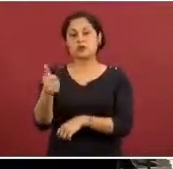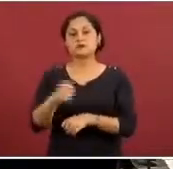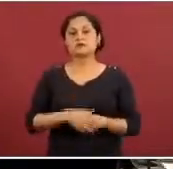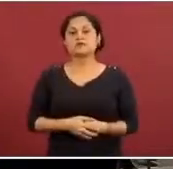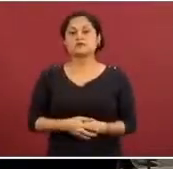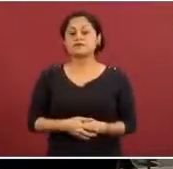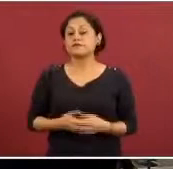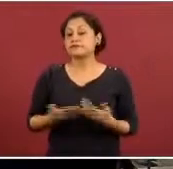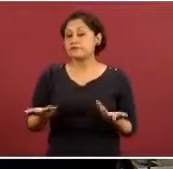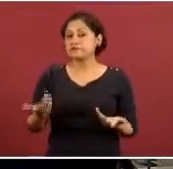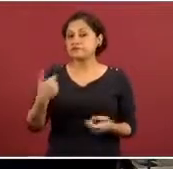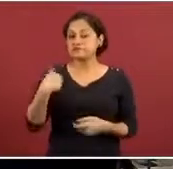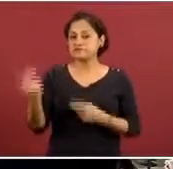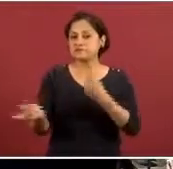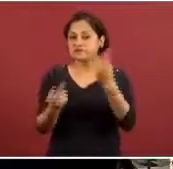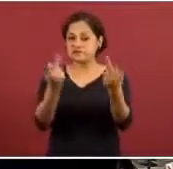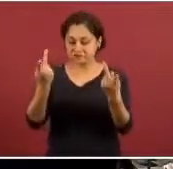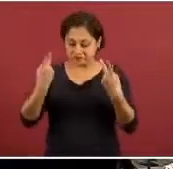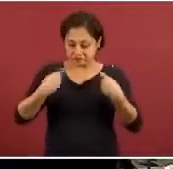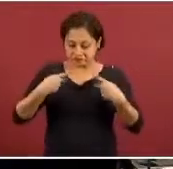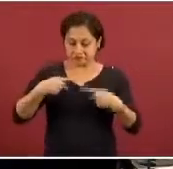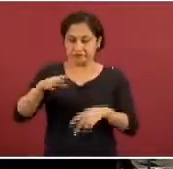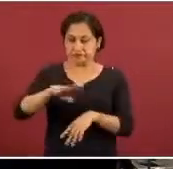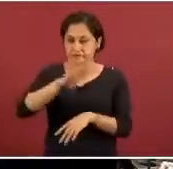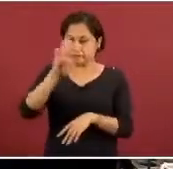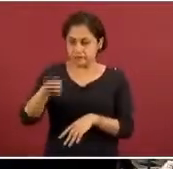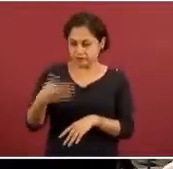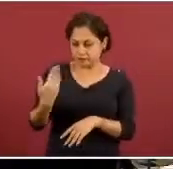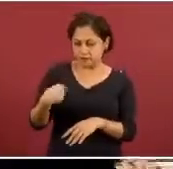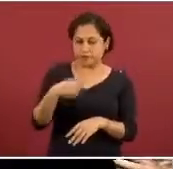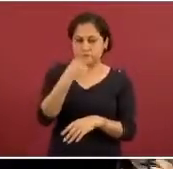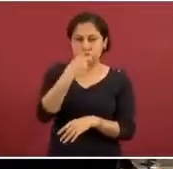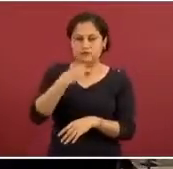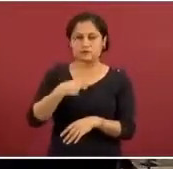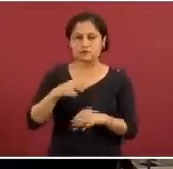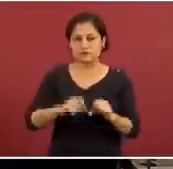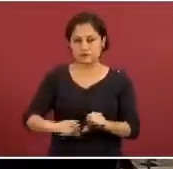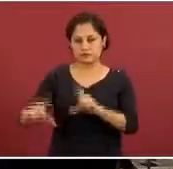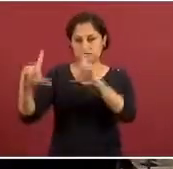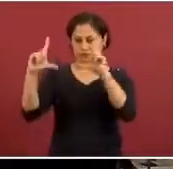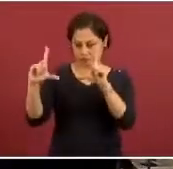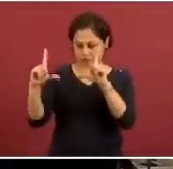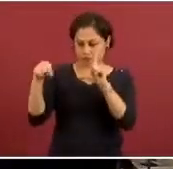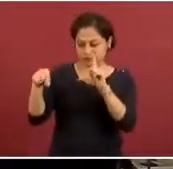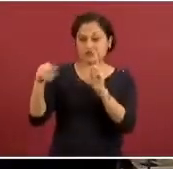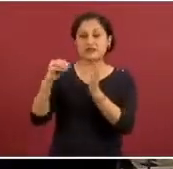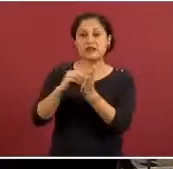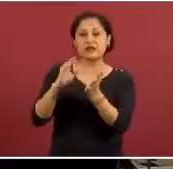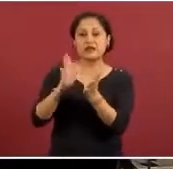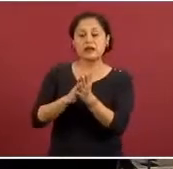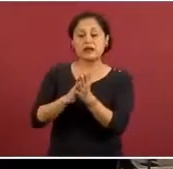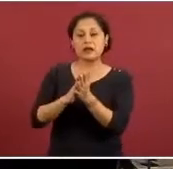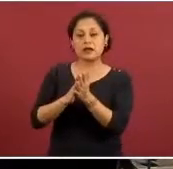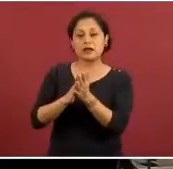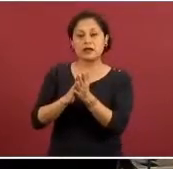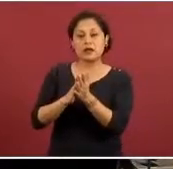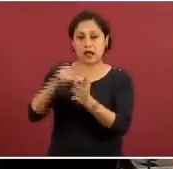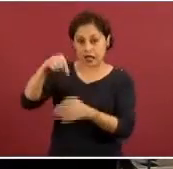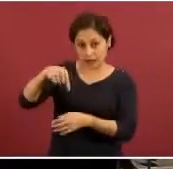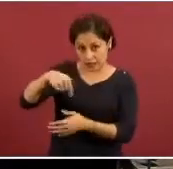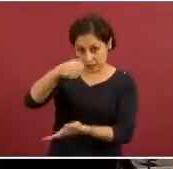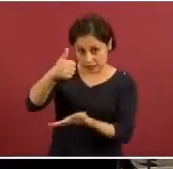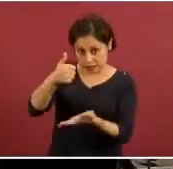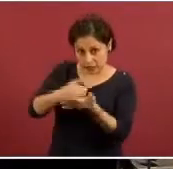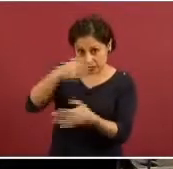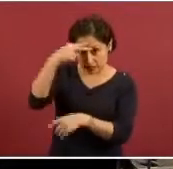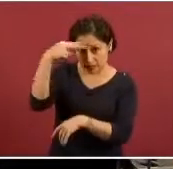anunciaron. ¿Podría especificar si en esa tabla ya está contemplado el de Ciudad de México y el